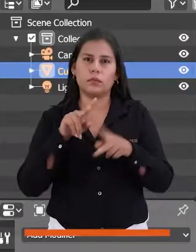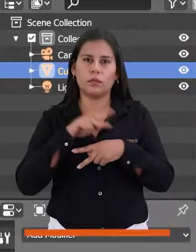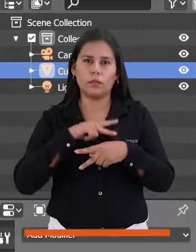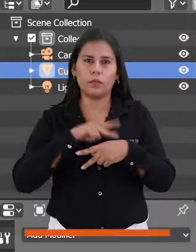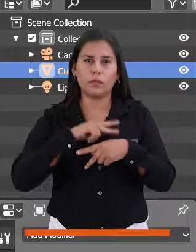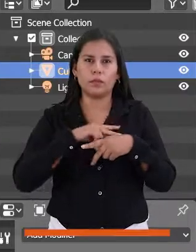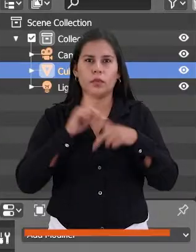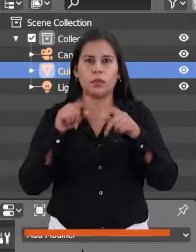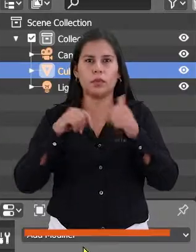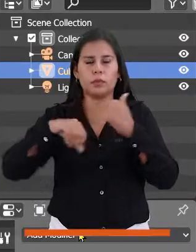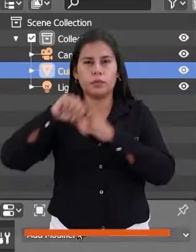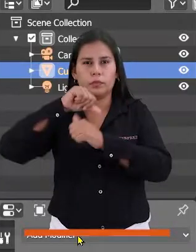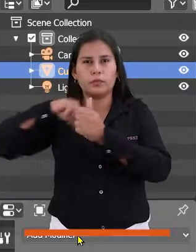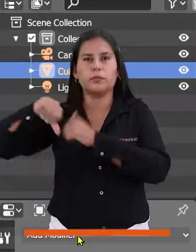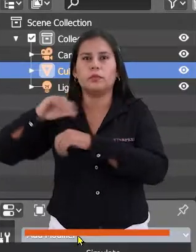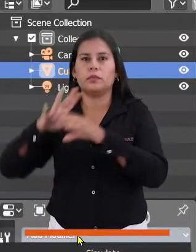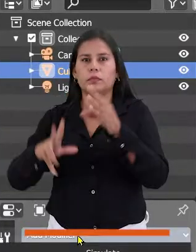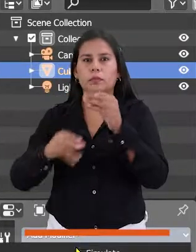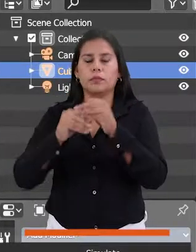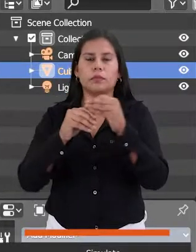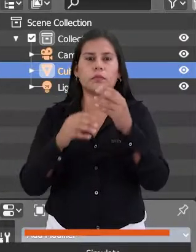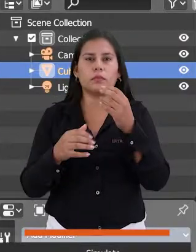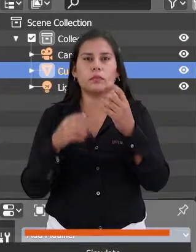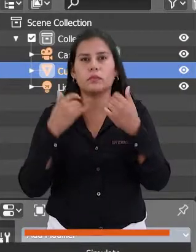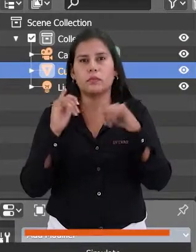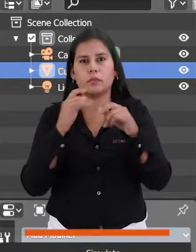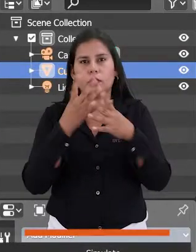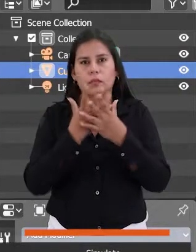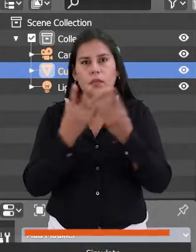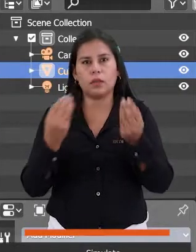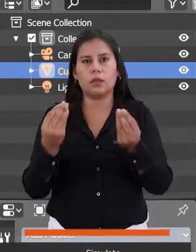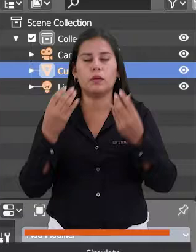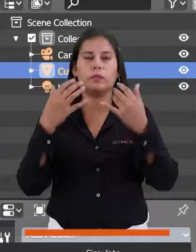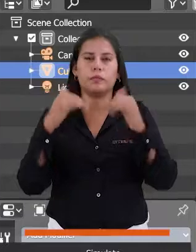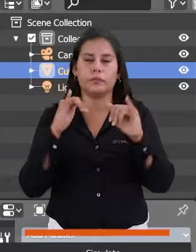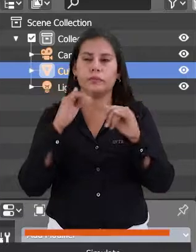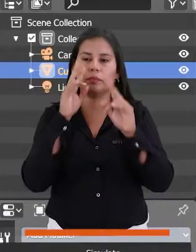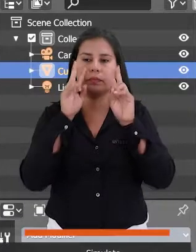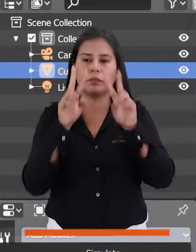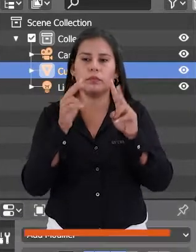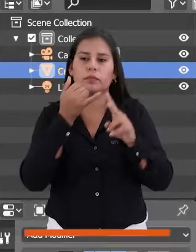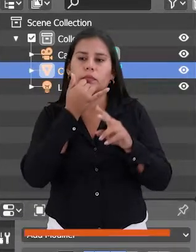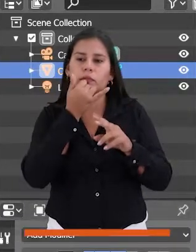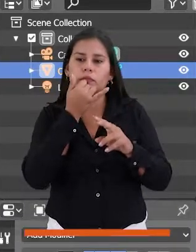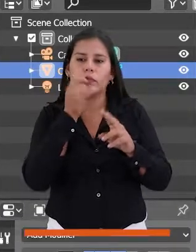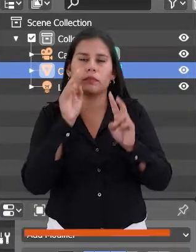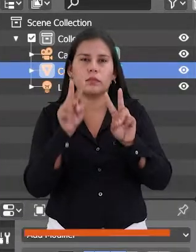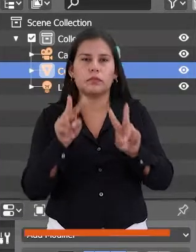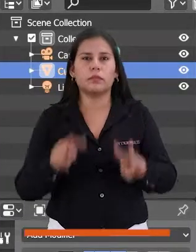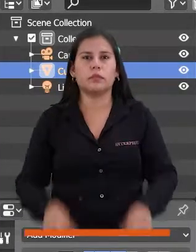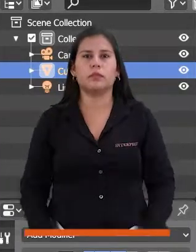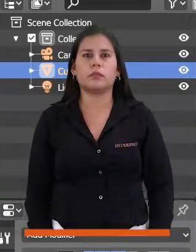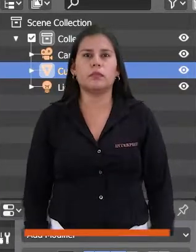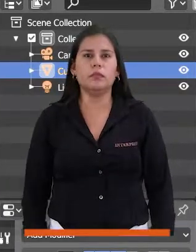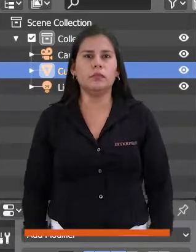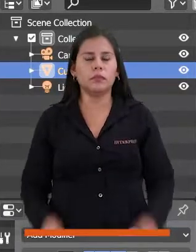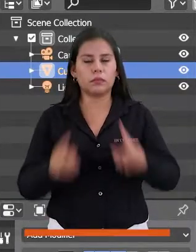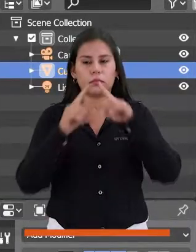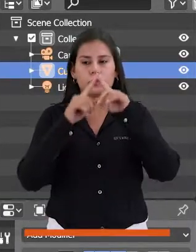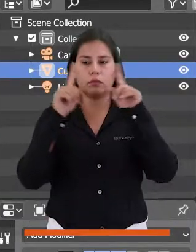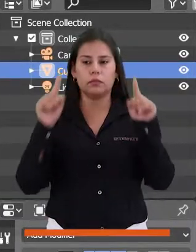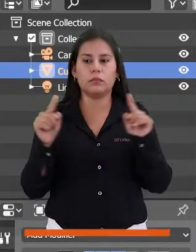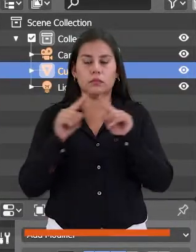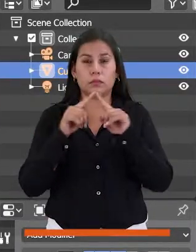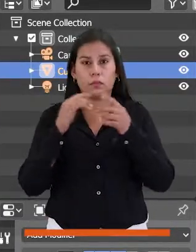de propiedades de modificador, agrego el modificador Subdivision Surface, y miren lo que pasa aquí. Ese cubo